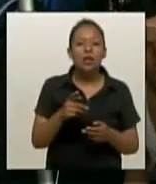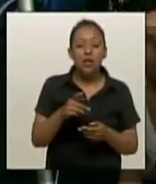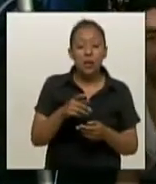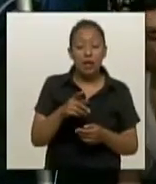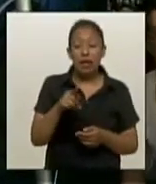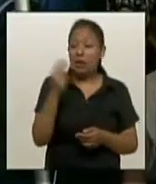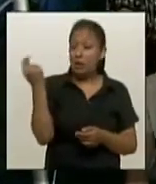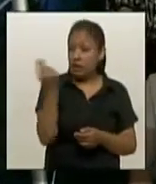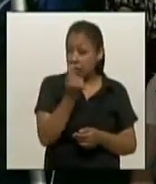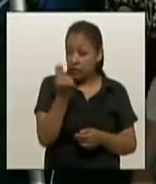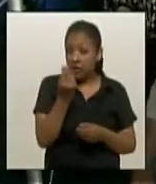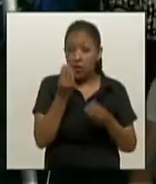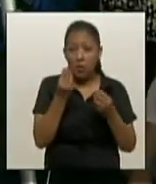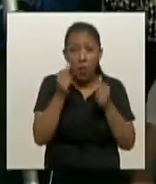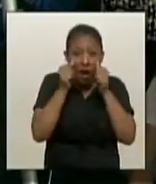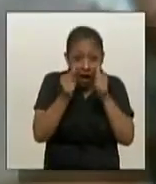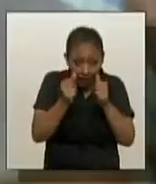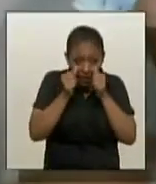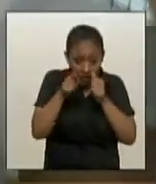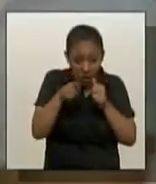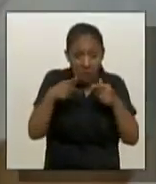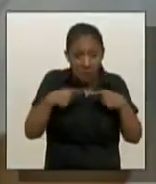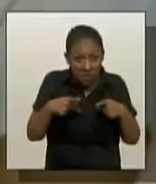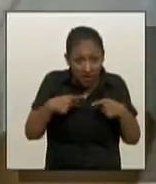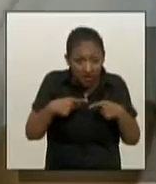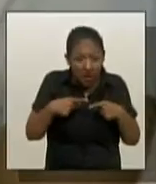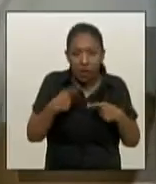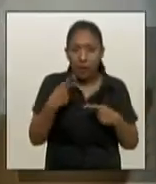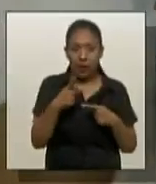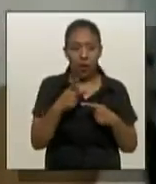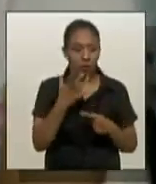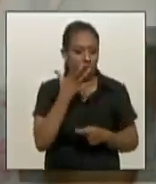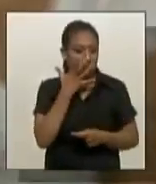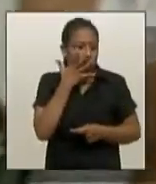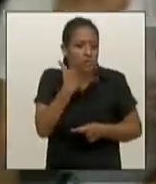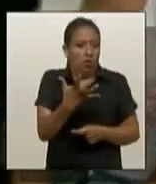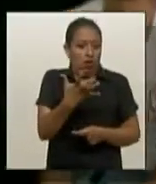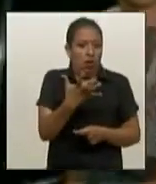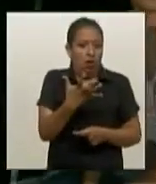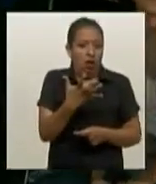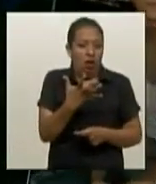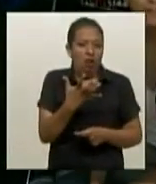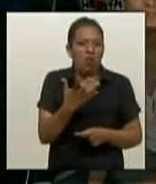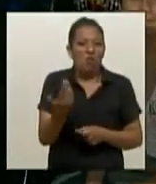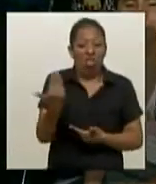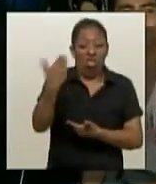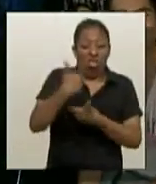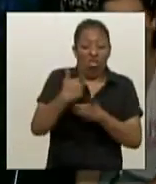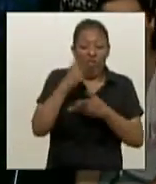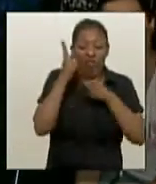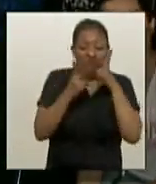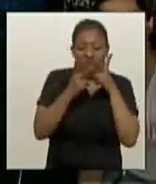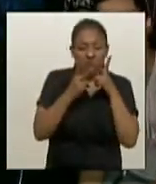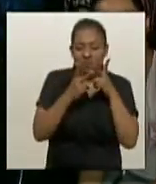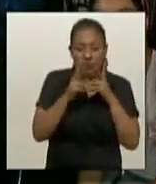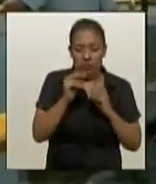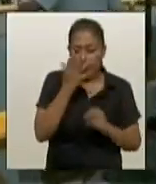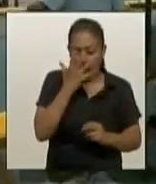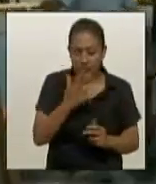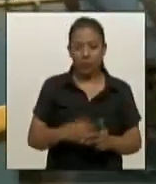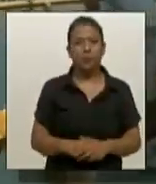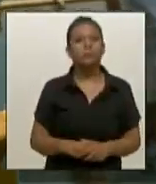Hay que tener muchas atenciones con él, pero no tomarse demasiado en serio su engorrosa visita. Nos